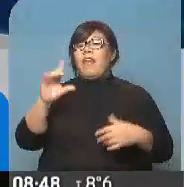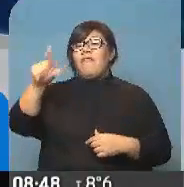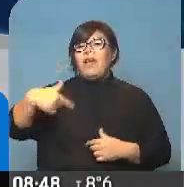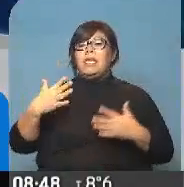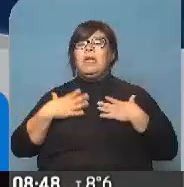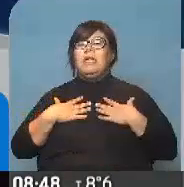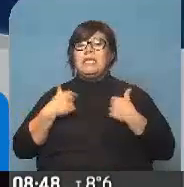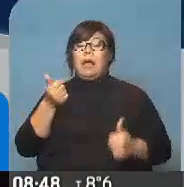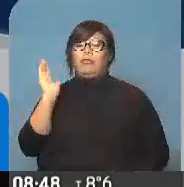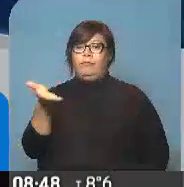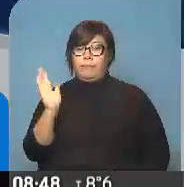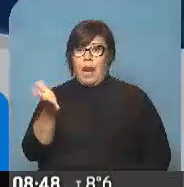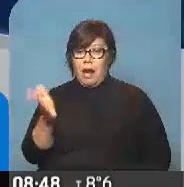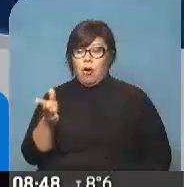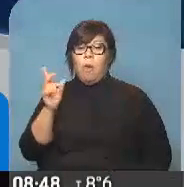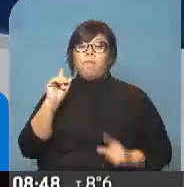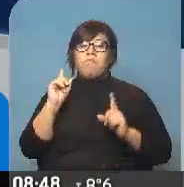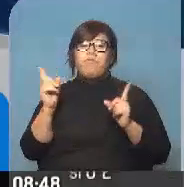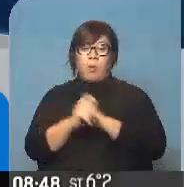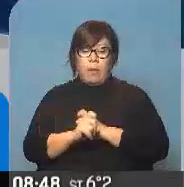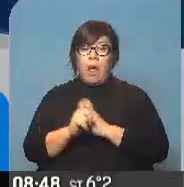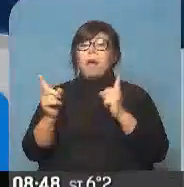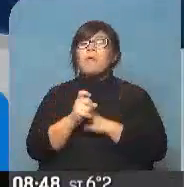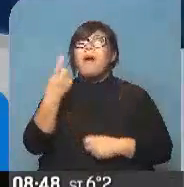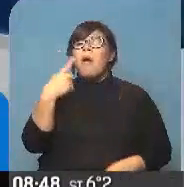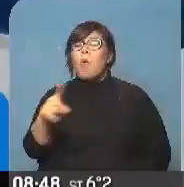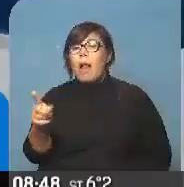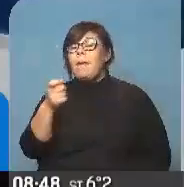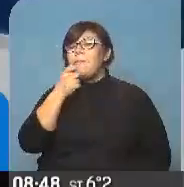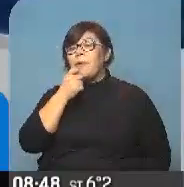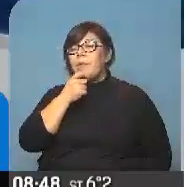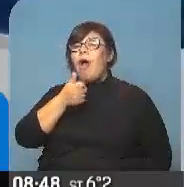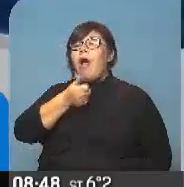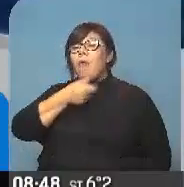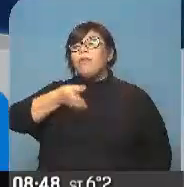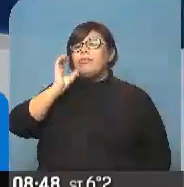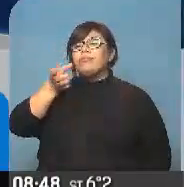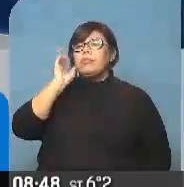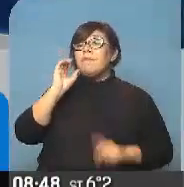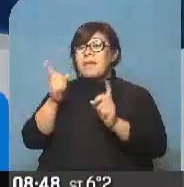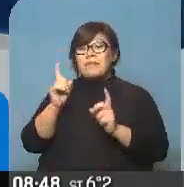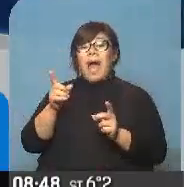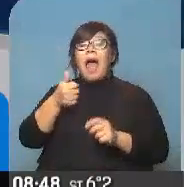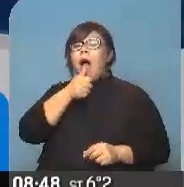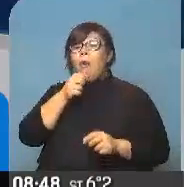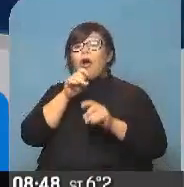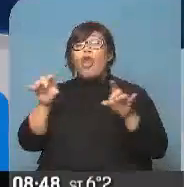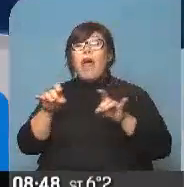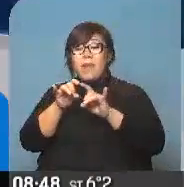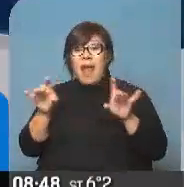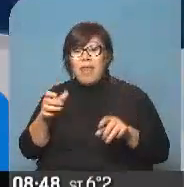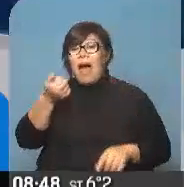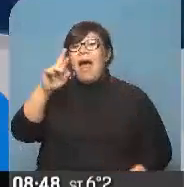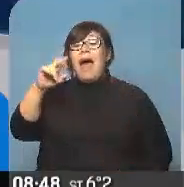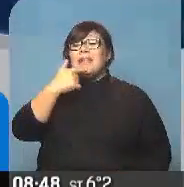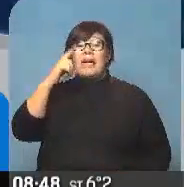cuáles son estos efectos adversos en el consumo prolongado en el tiempo de esta agua contaminada que puede ser de red